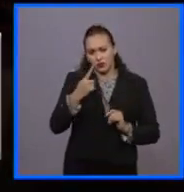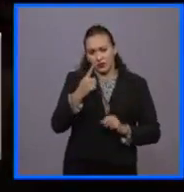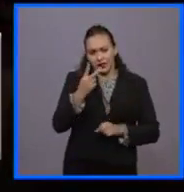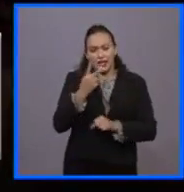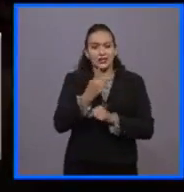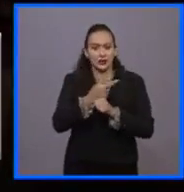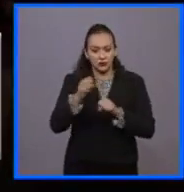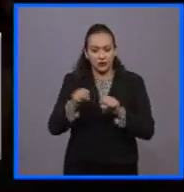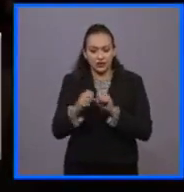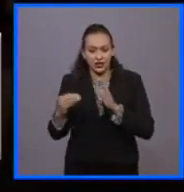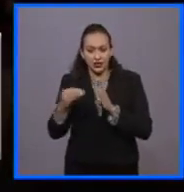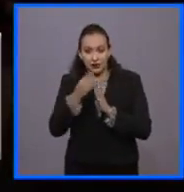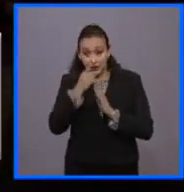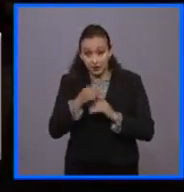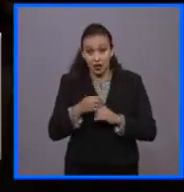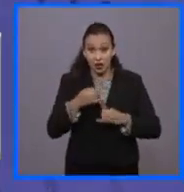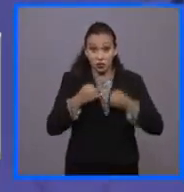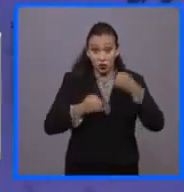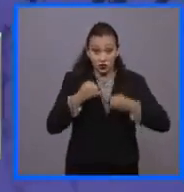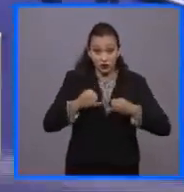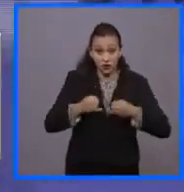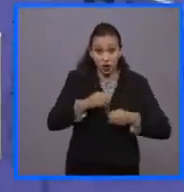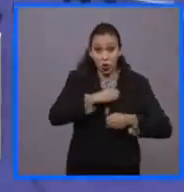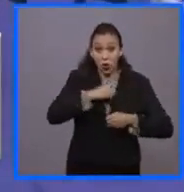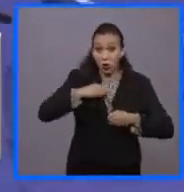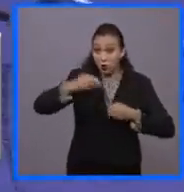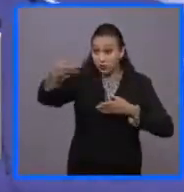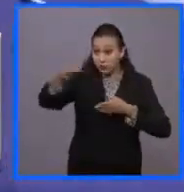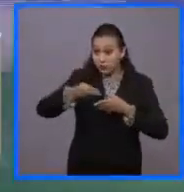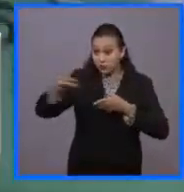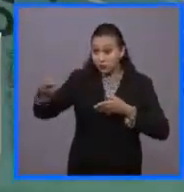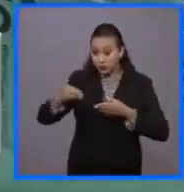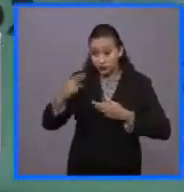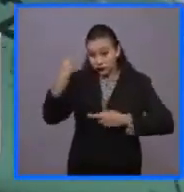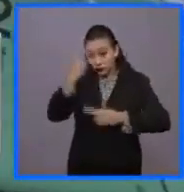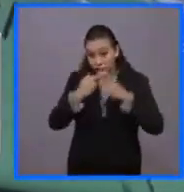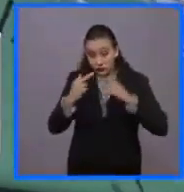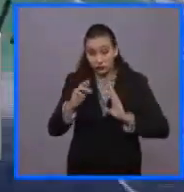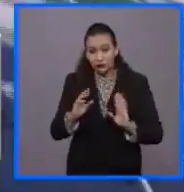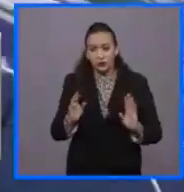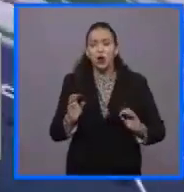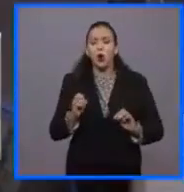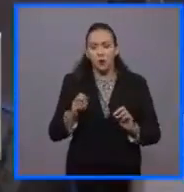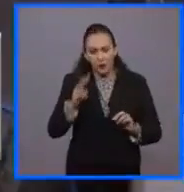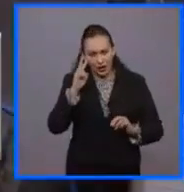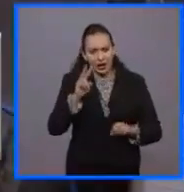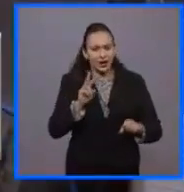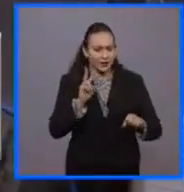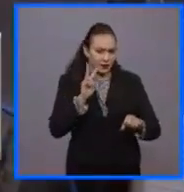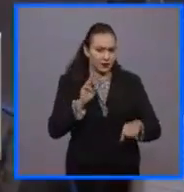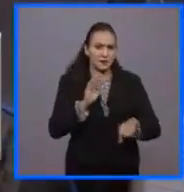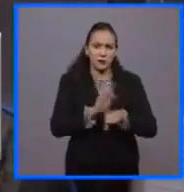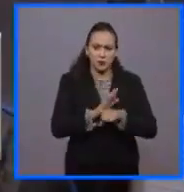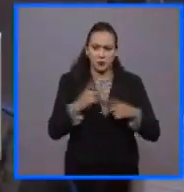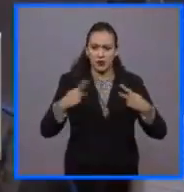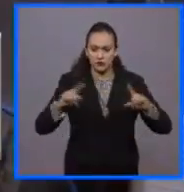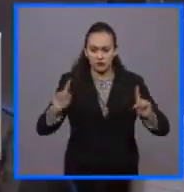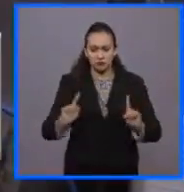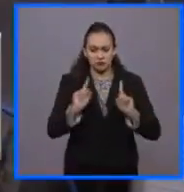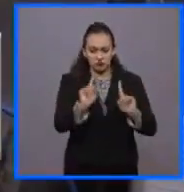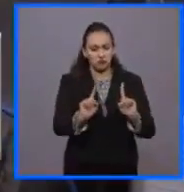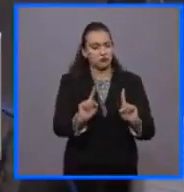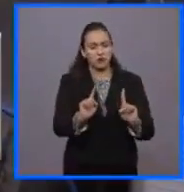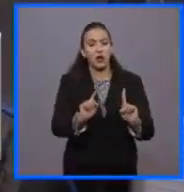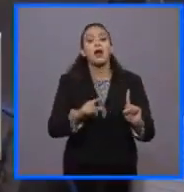sala, no existe obligación de los tribunales de pronunciarse sobre los alegatos de las partes. En consecuencia, bajo este orden de